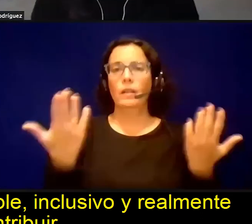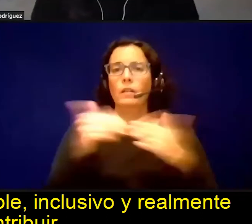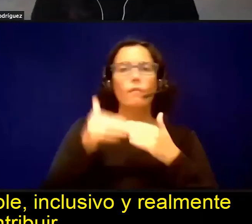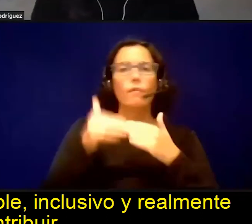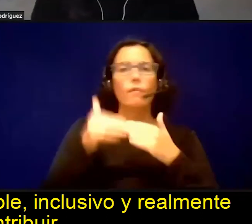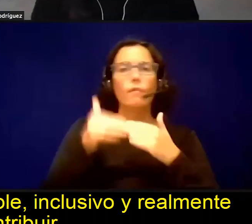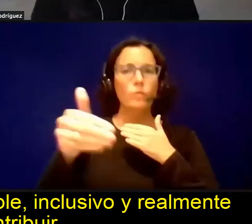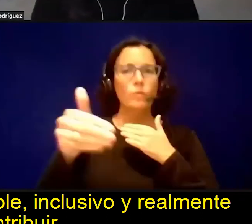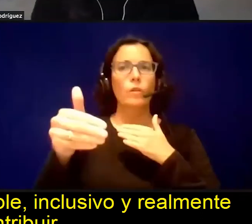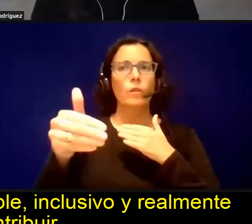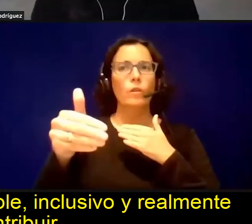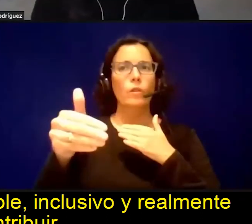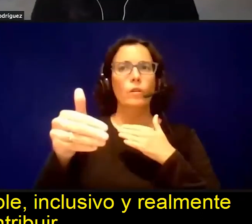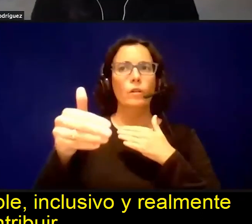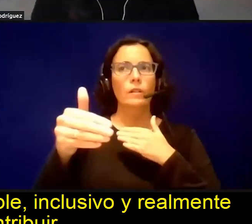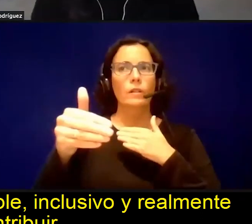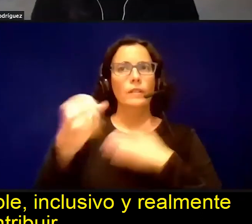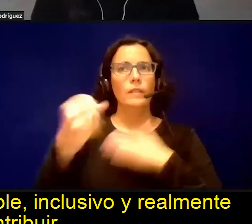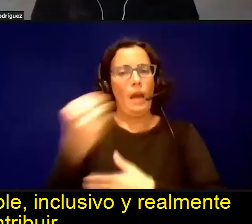apoya a